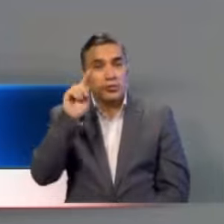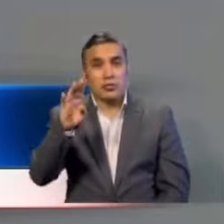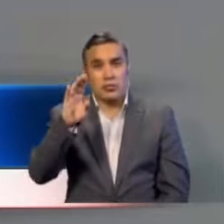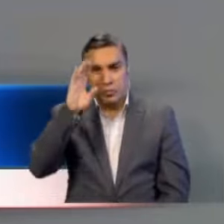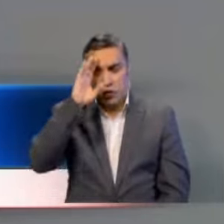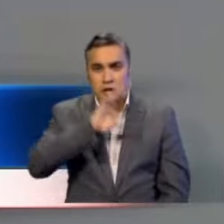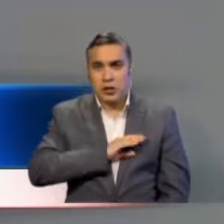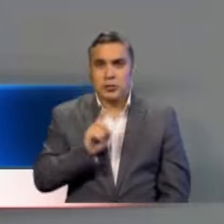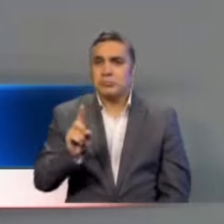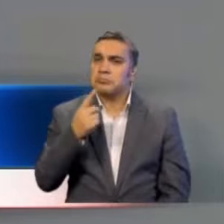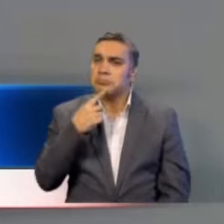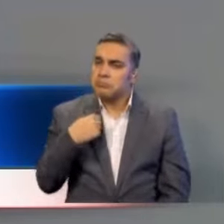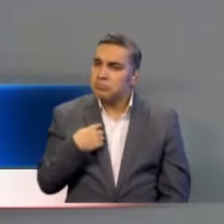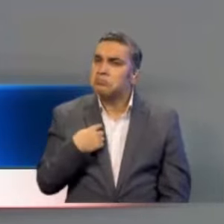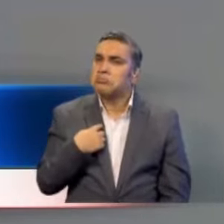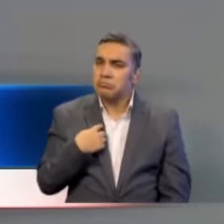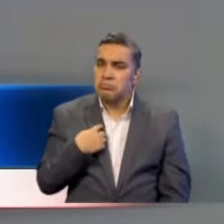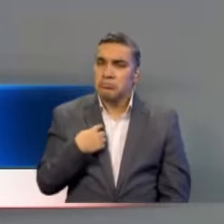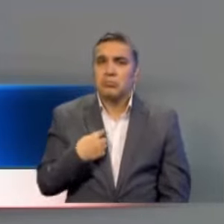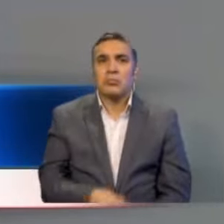y me han manifestado